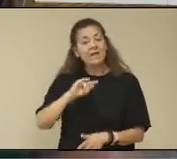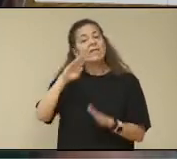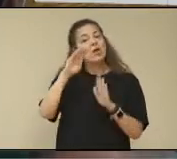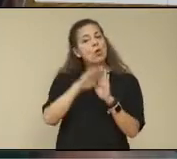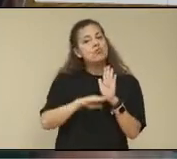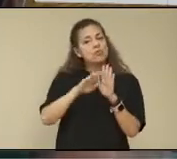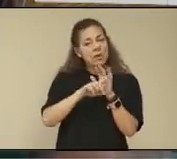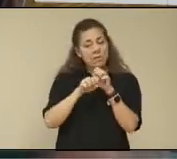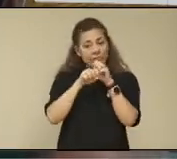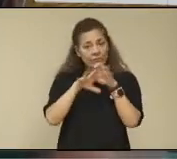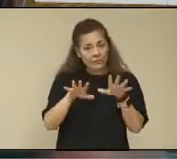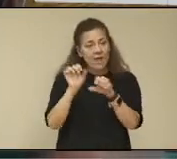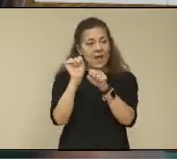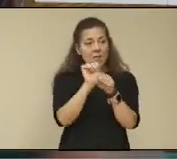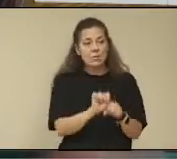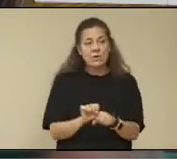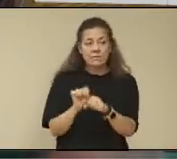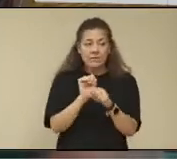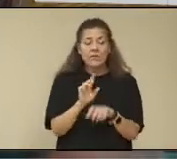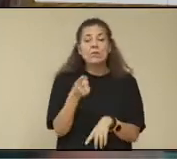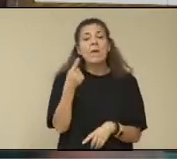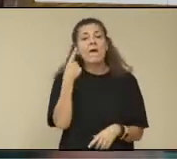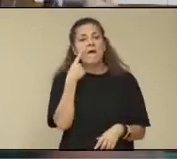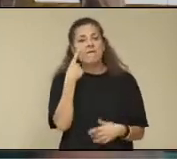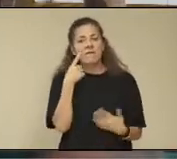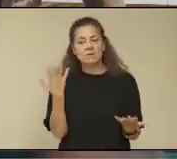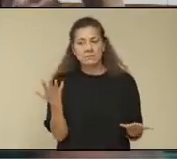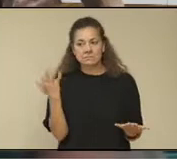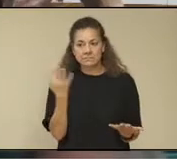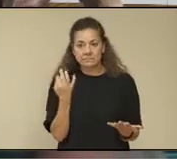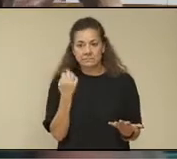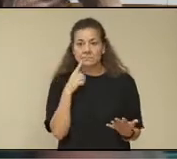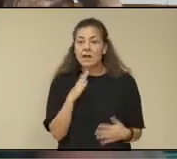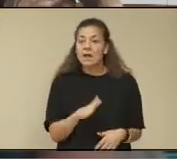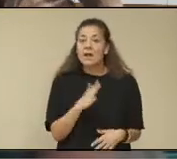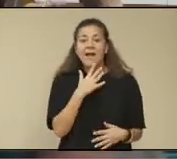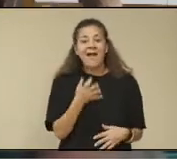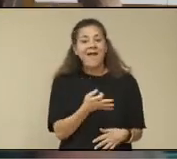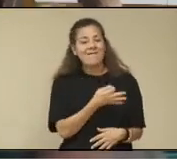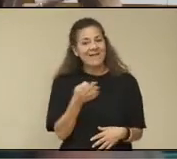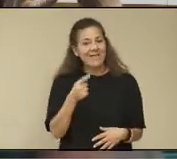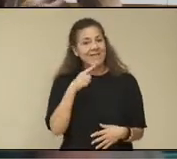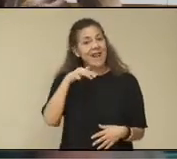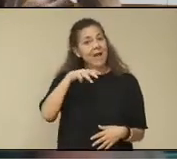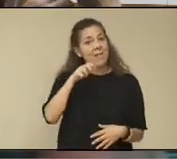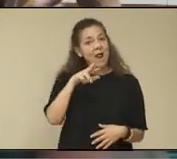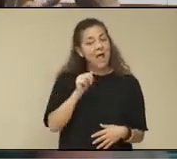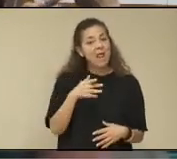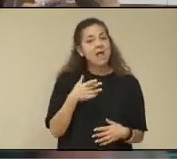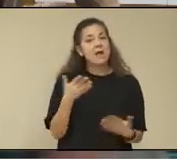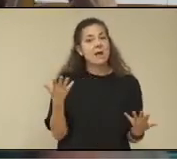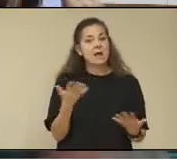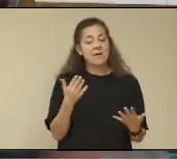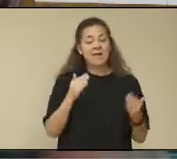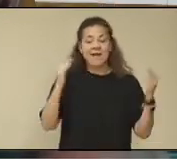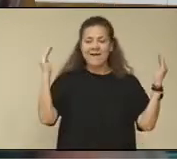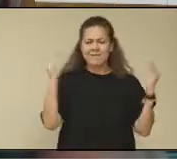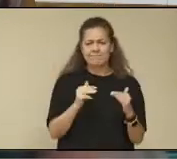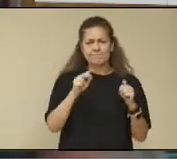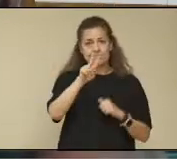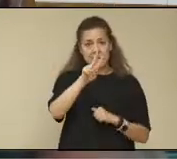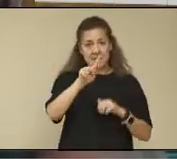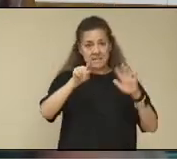extendido de inmunización, observando pues que la eficacia contra la malaria grave aquí había disminuido al